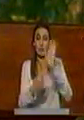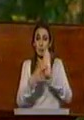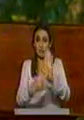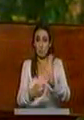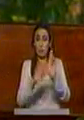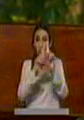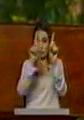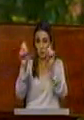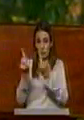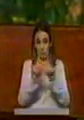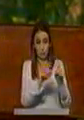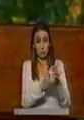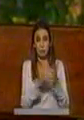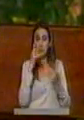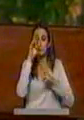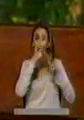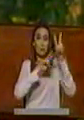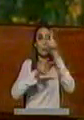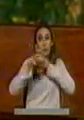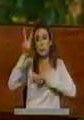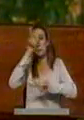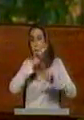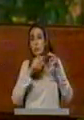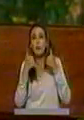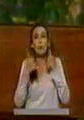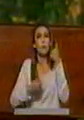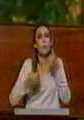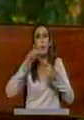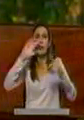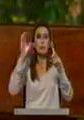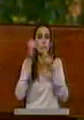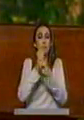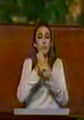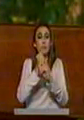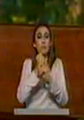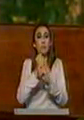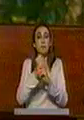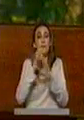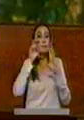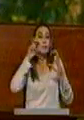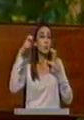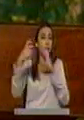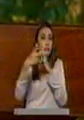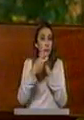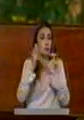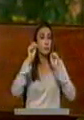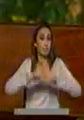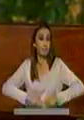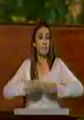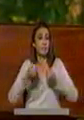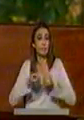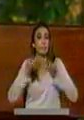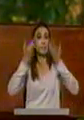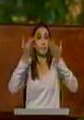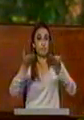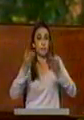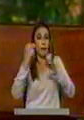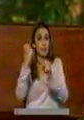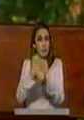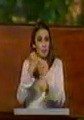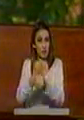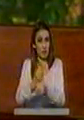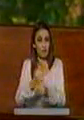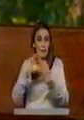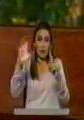programa, revisaremos ya a modo de conclusión cuáles son los retos del sector turístico para tenerlos en cuenta, poder poder fortalecer, trabajarlos